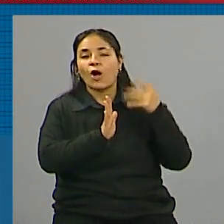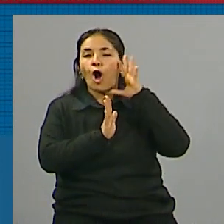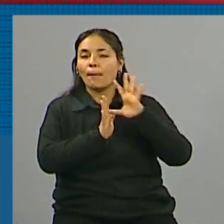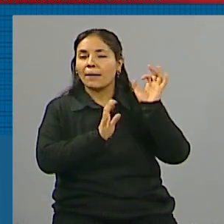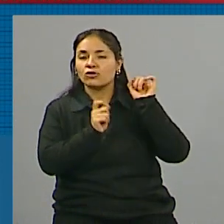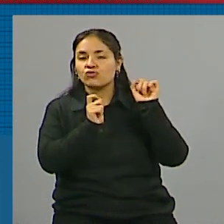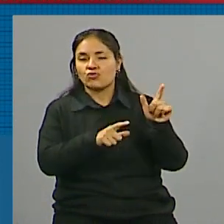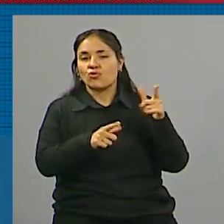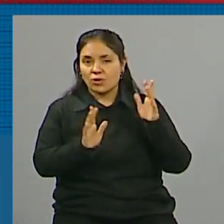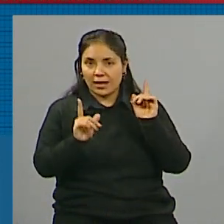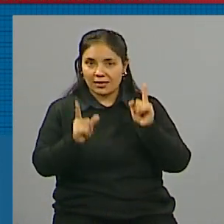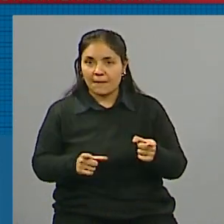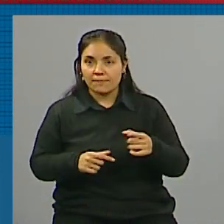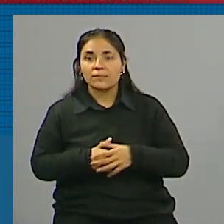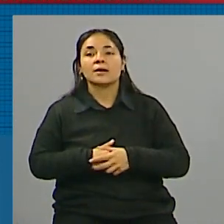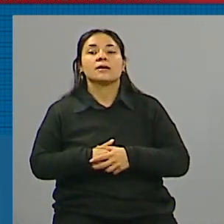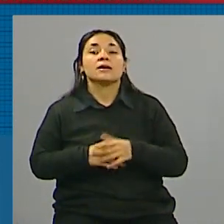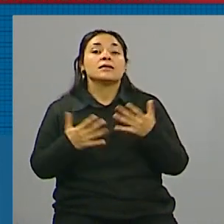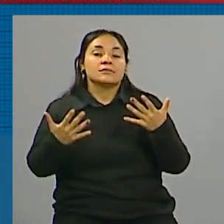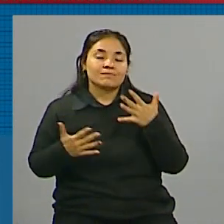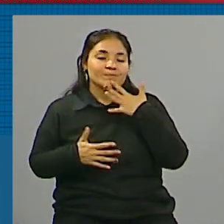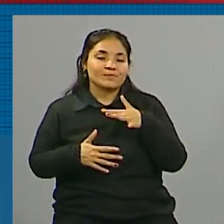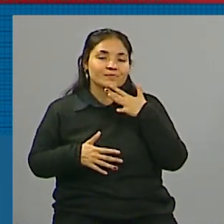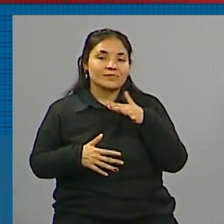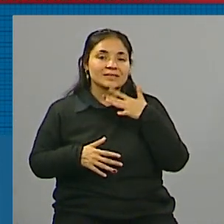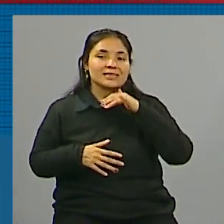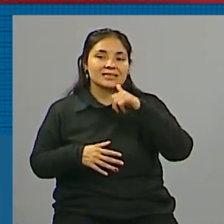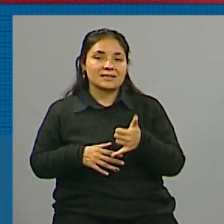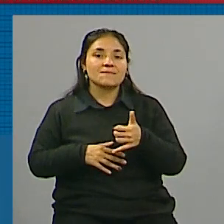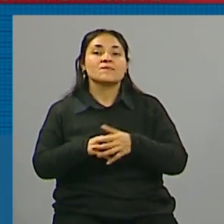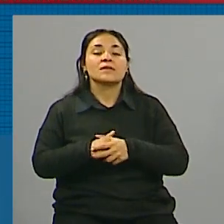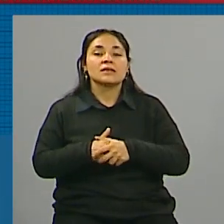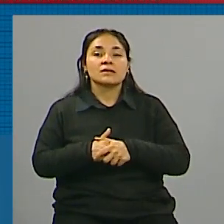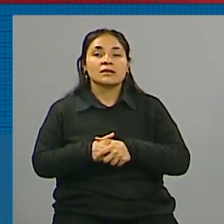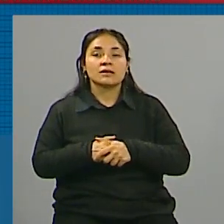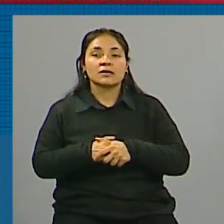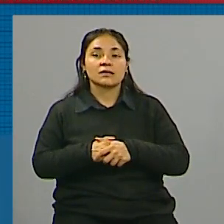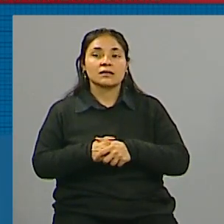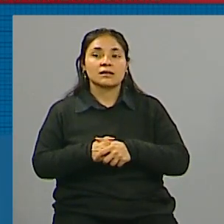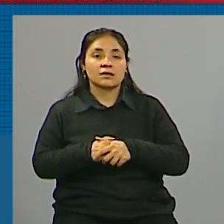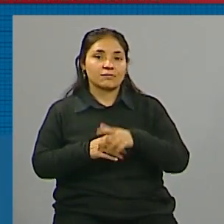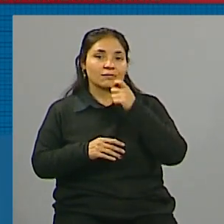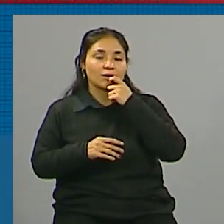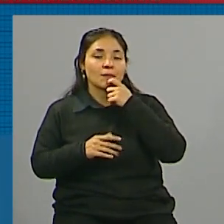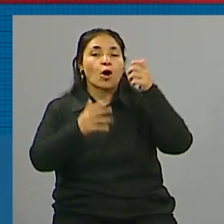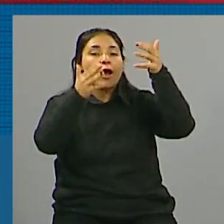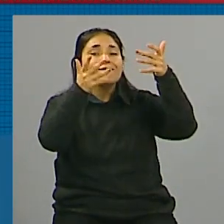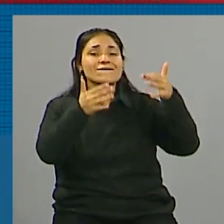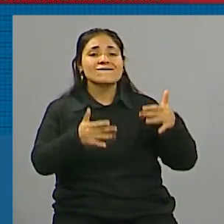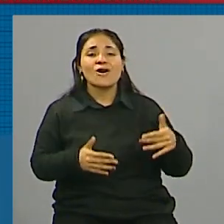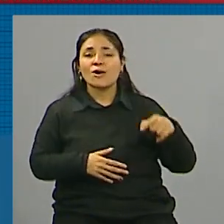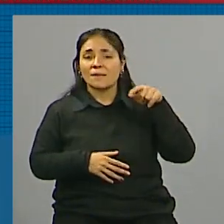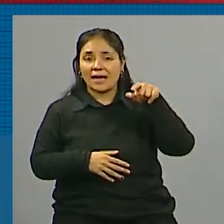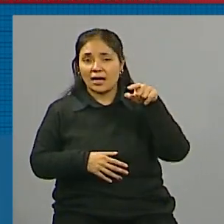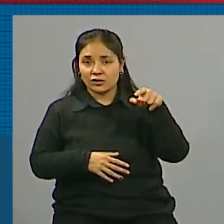subjetivas. Es por eso que entiendo que por ahí también esta suerte de informes, si bien